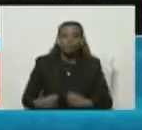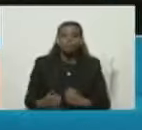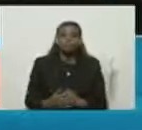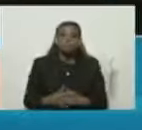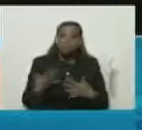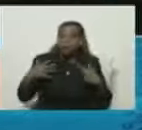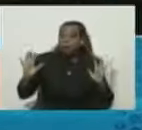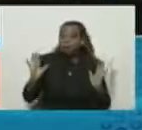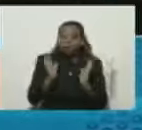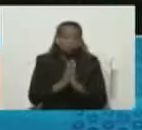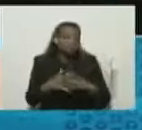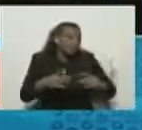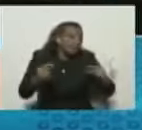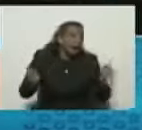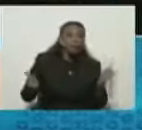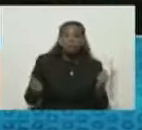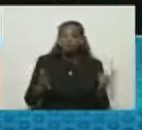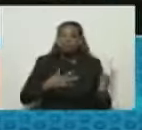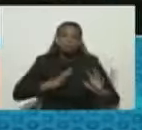Para lo que salga.